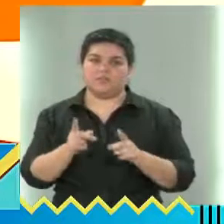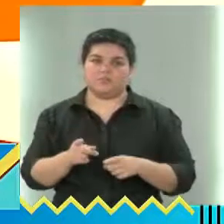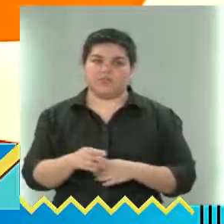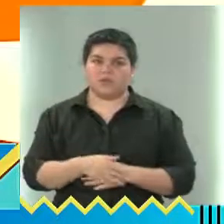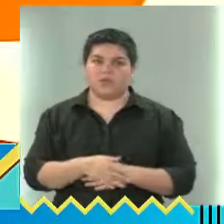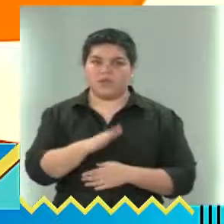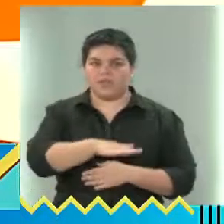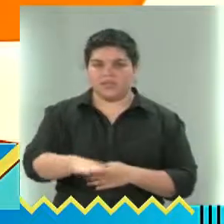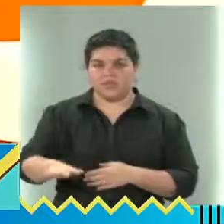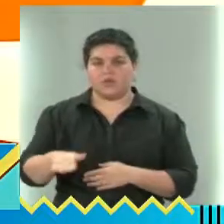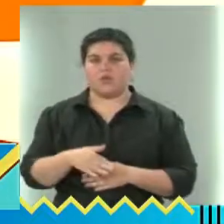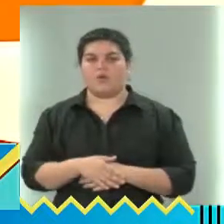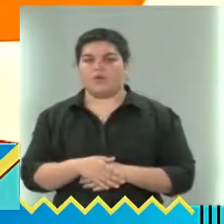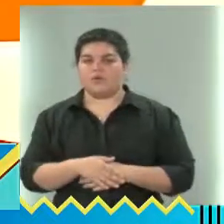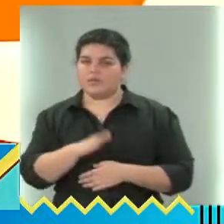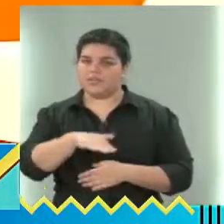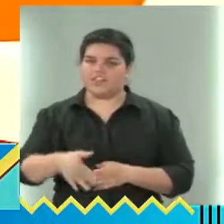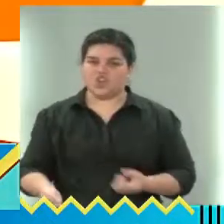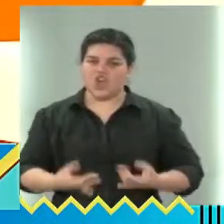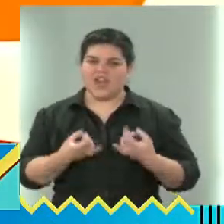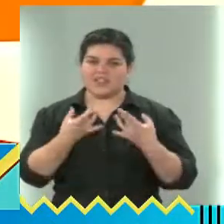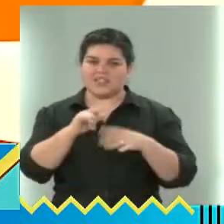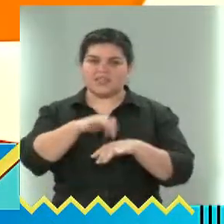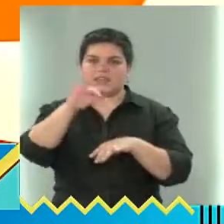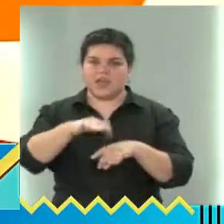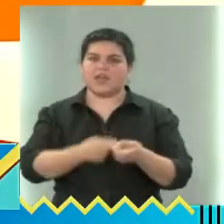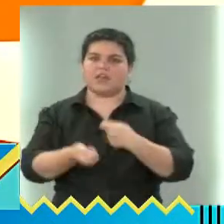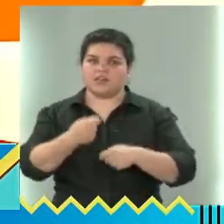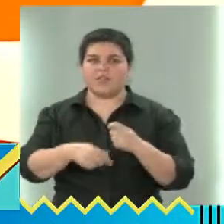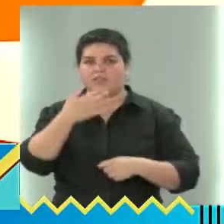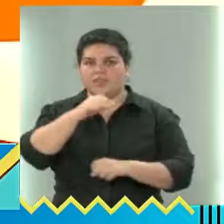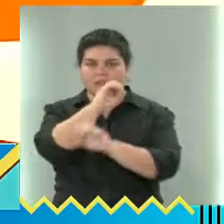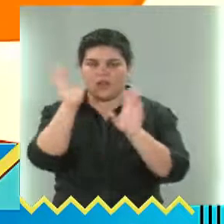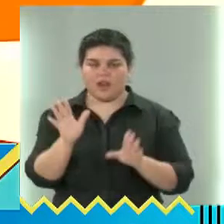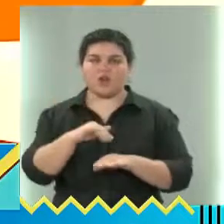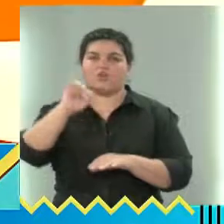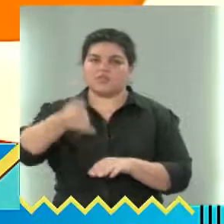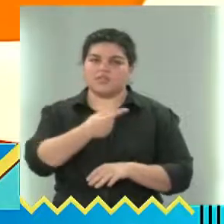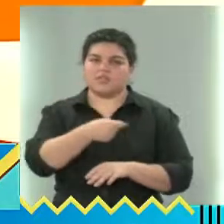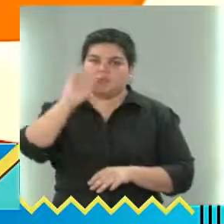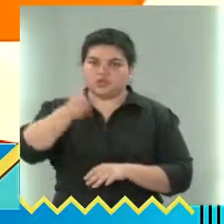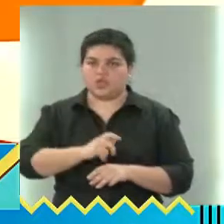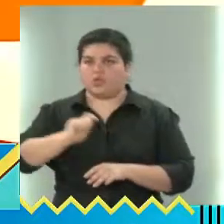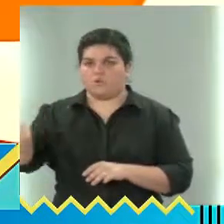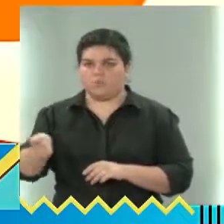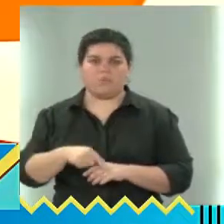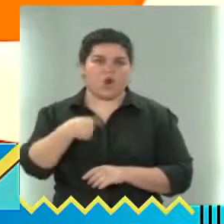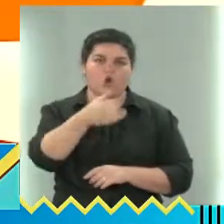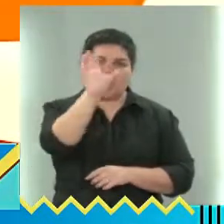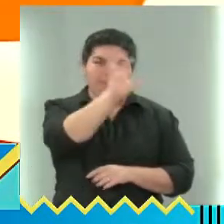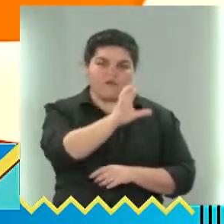pediátrico oncomatológico, es lo que por ahí hace que la sociedad, digamos, tome conciencia. Pero no en todas las